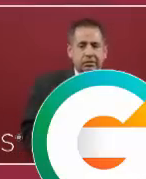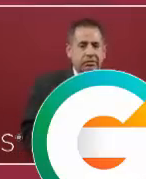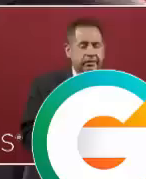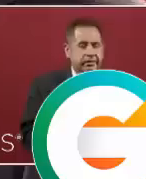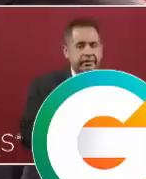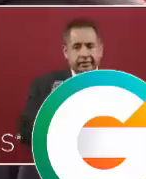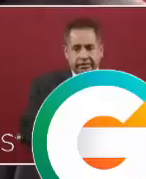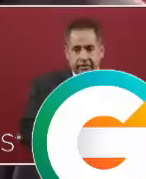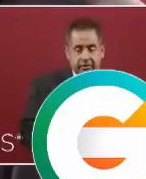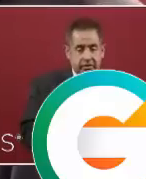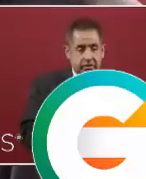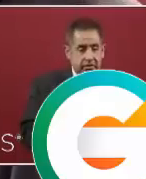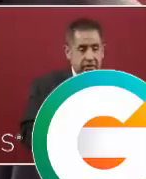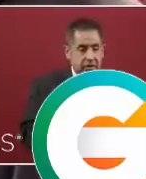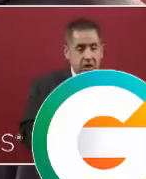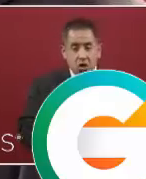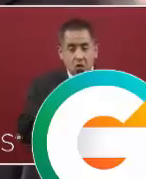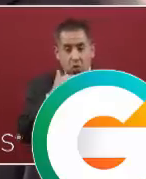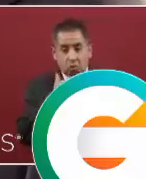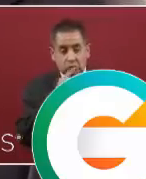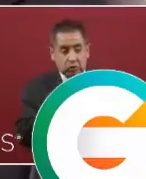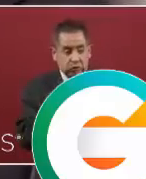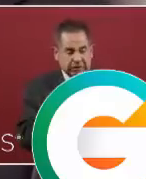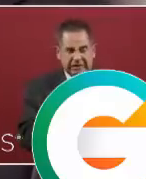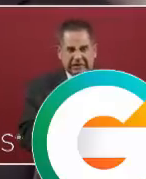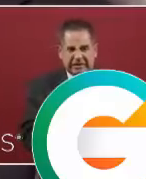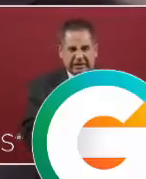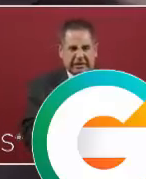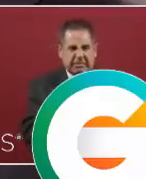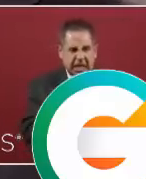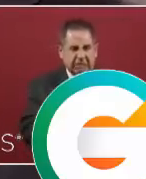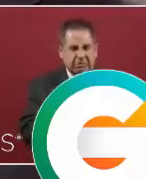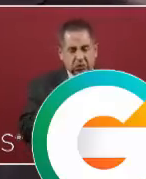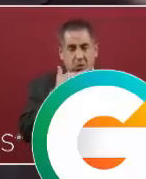que alentó la corrupción. Entonces,